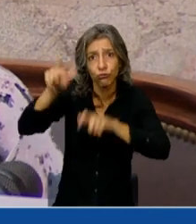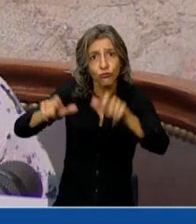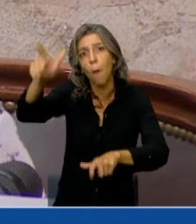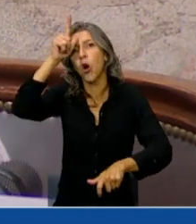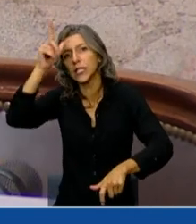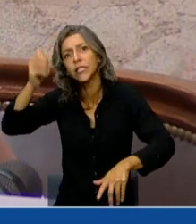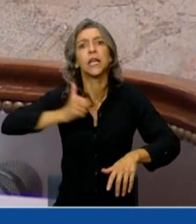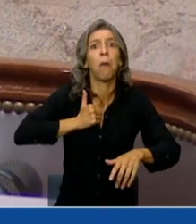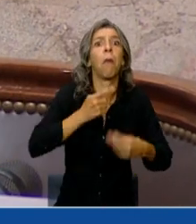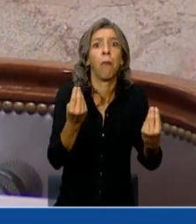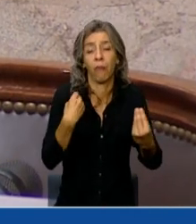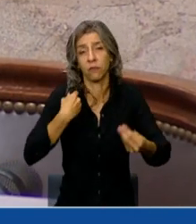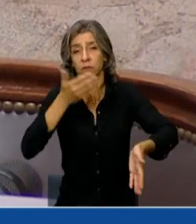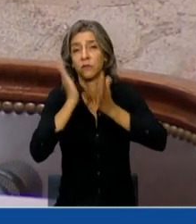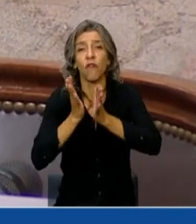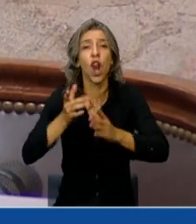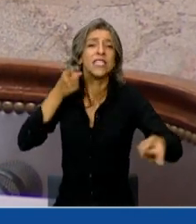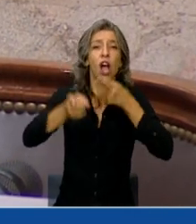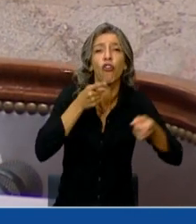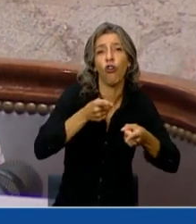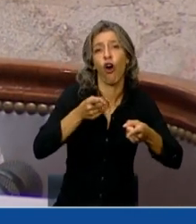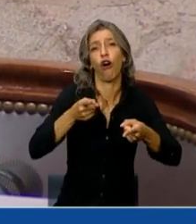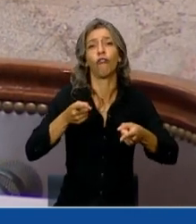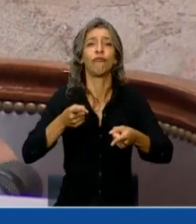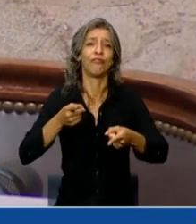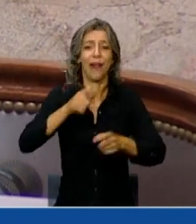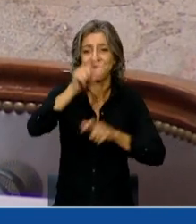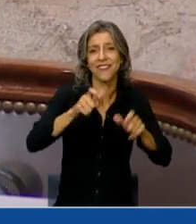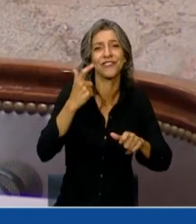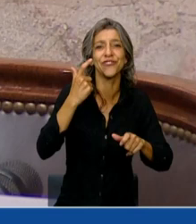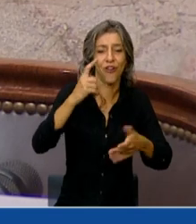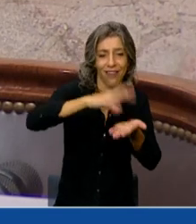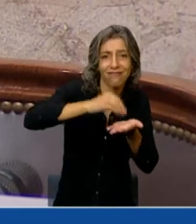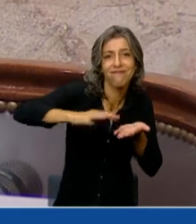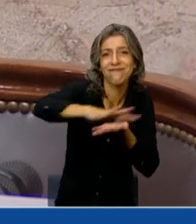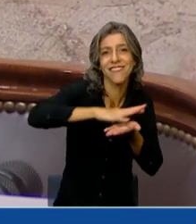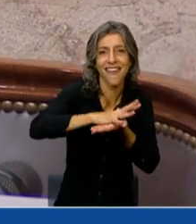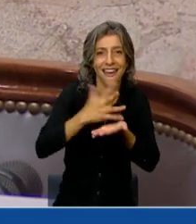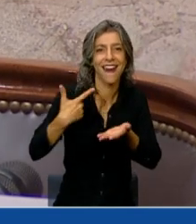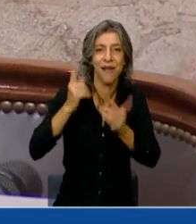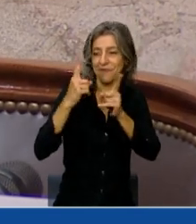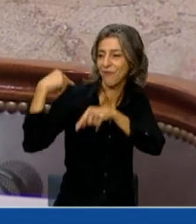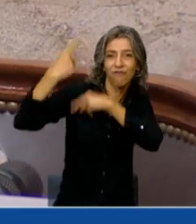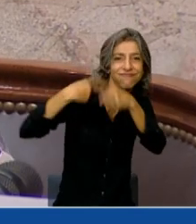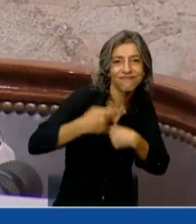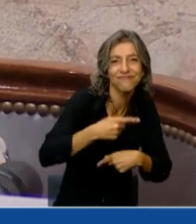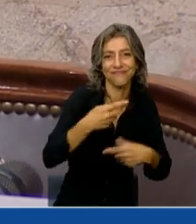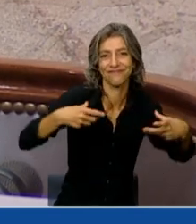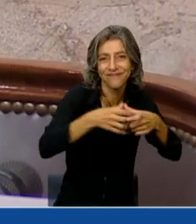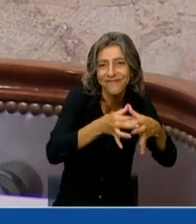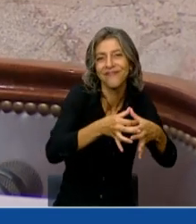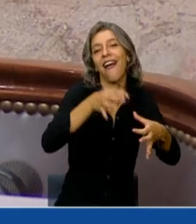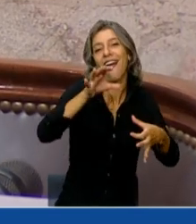a los pueblos originarios, desalojando familias de distintos lugares, utilizando la represión contra